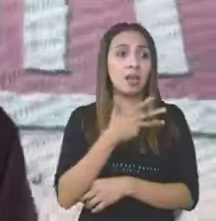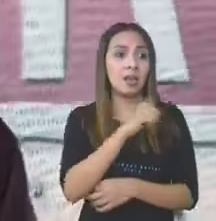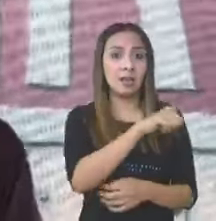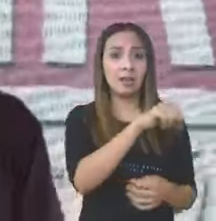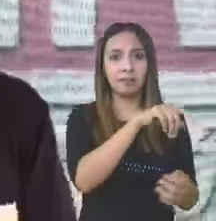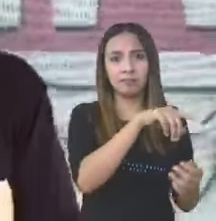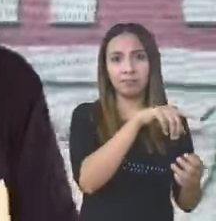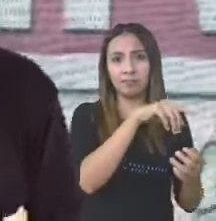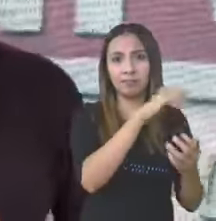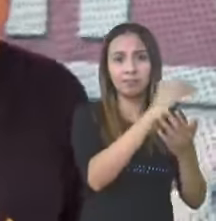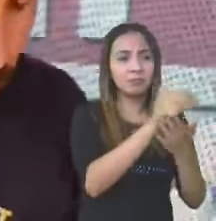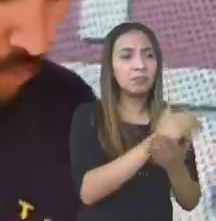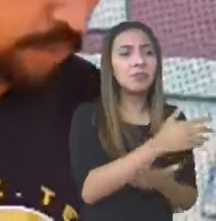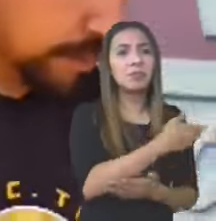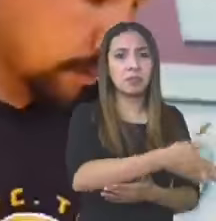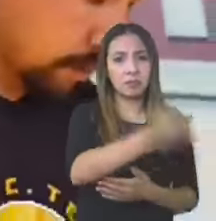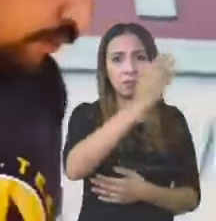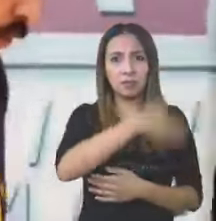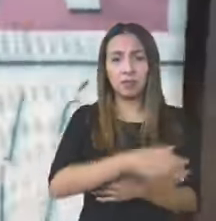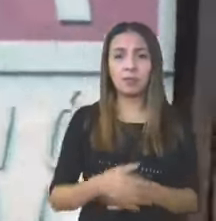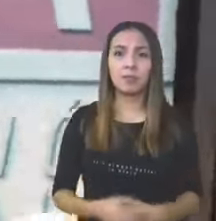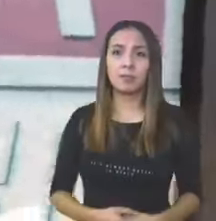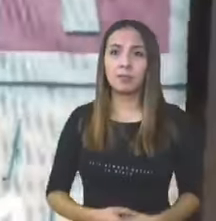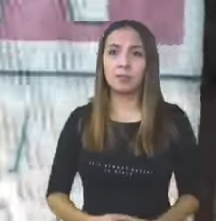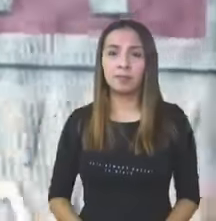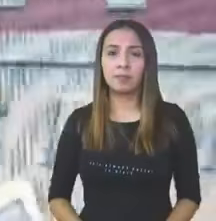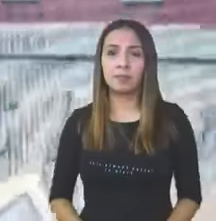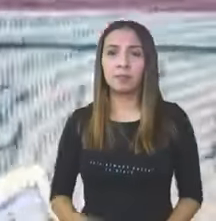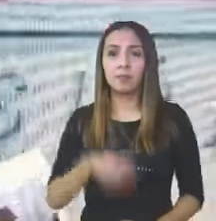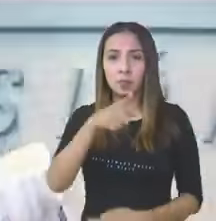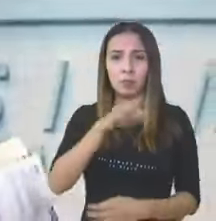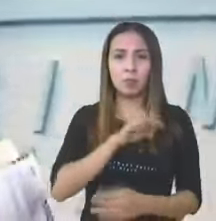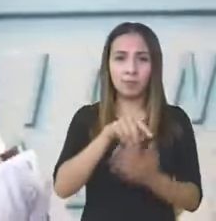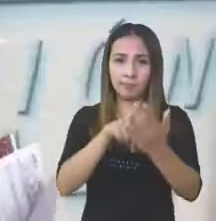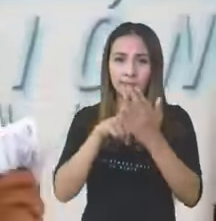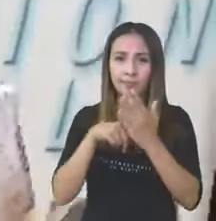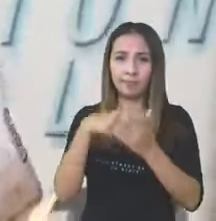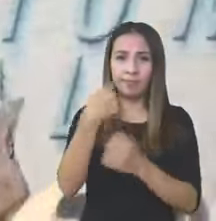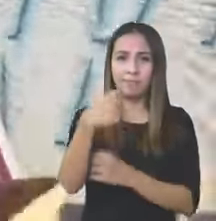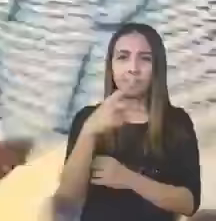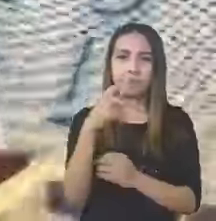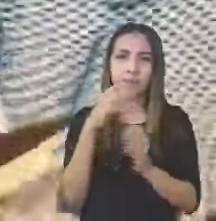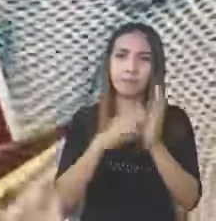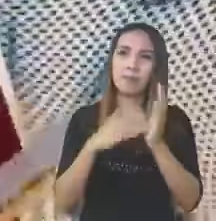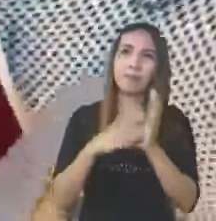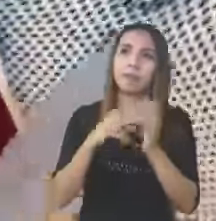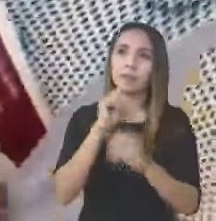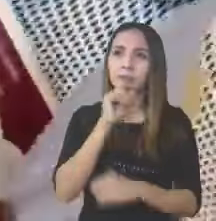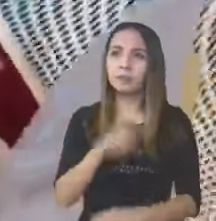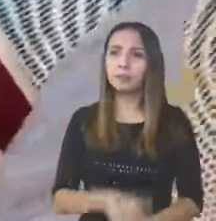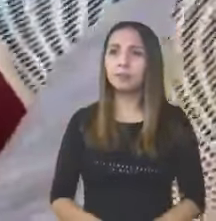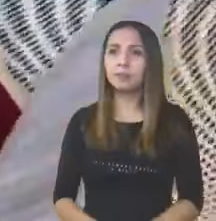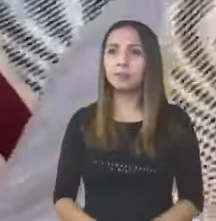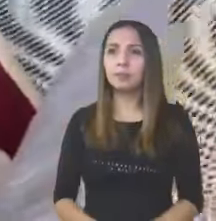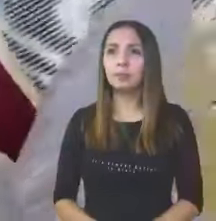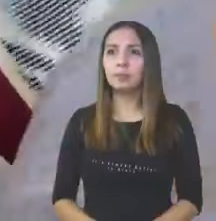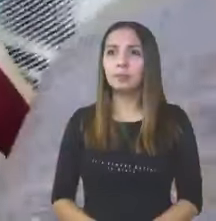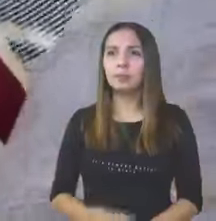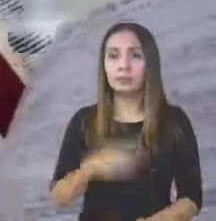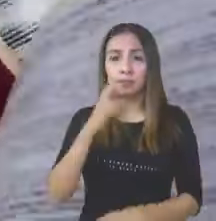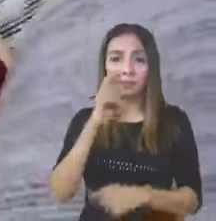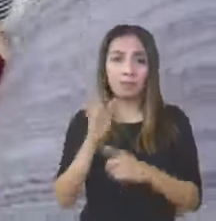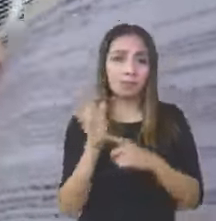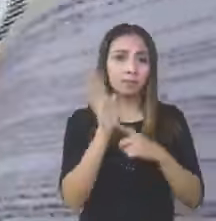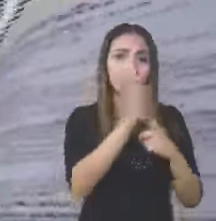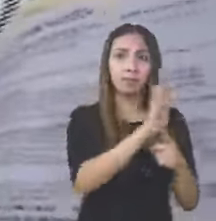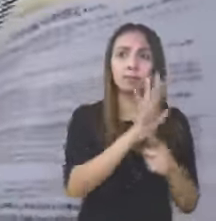¿Puedes mostrarnos en los documentos la documentación que estás aluciendo? Aquí vemos, él cuenta con el censo de